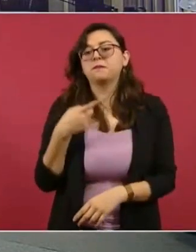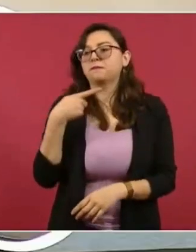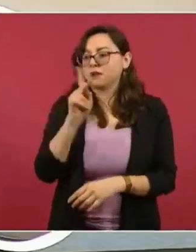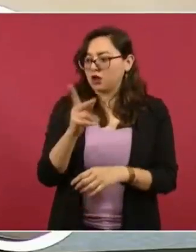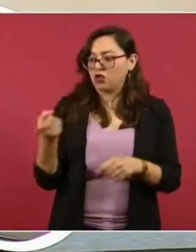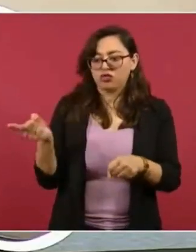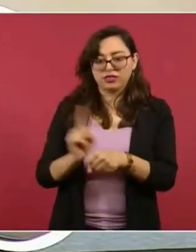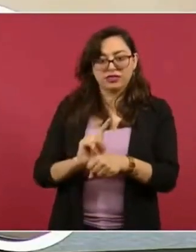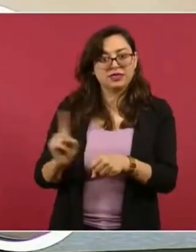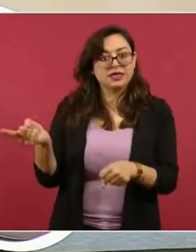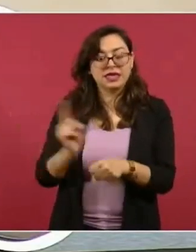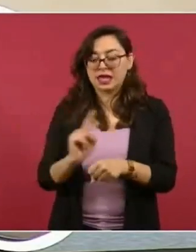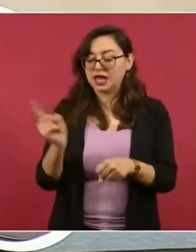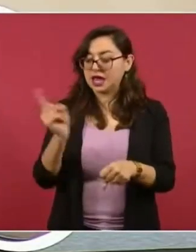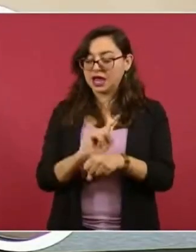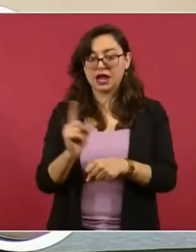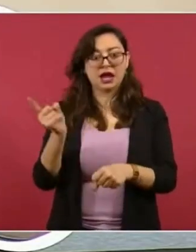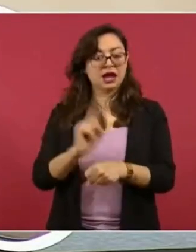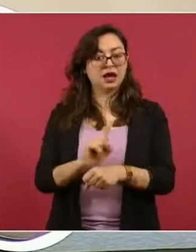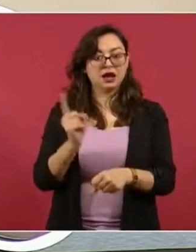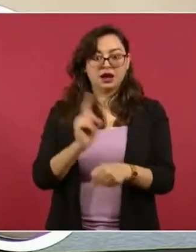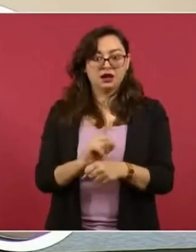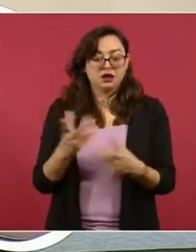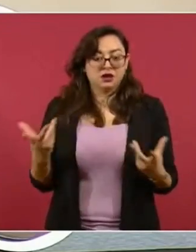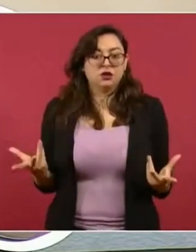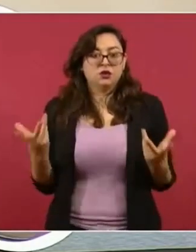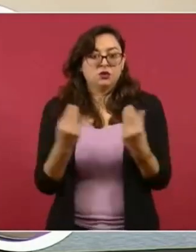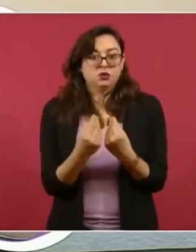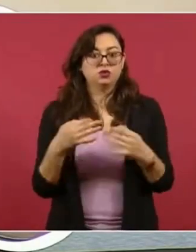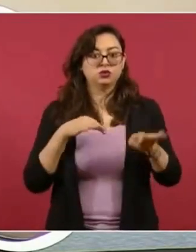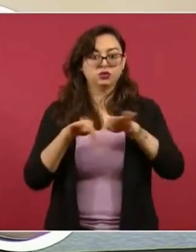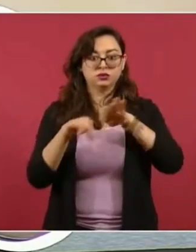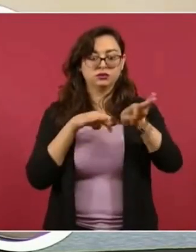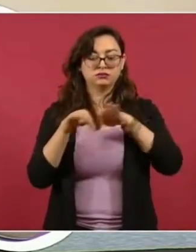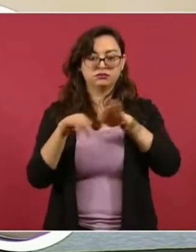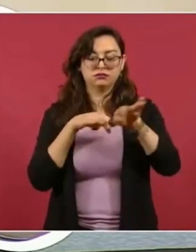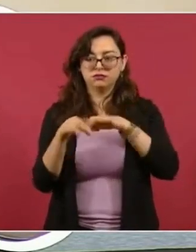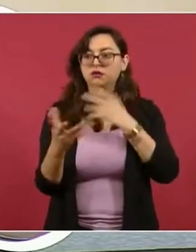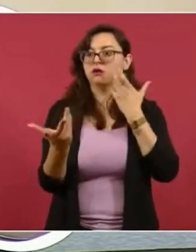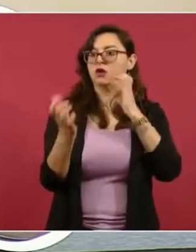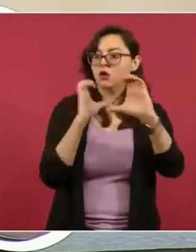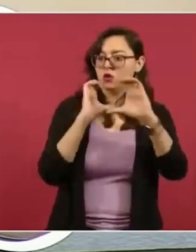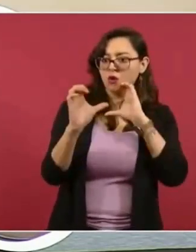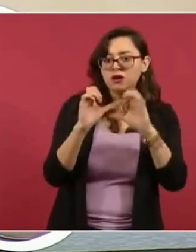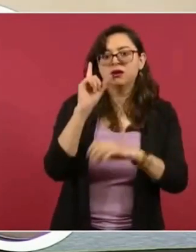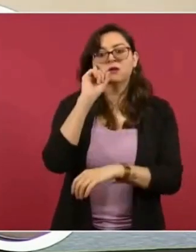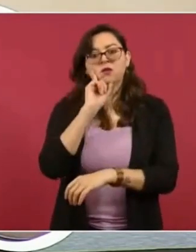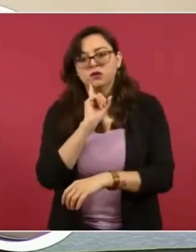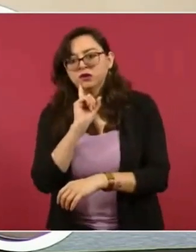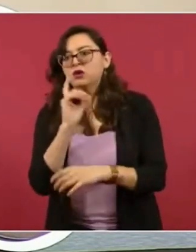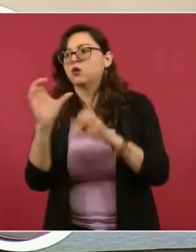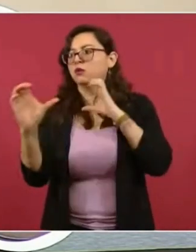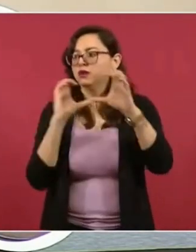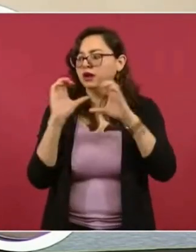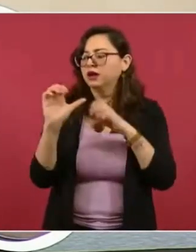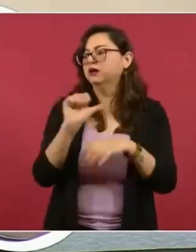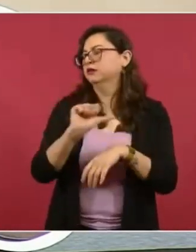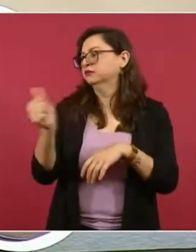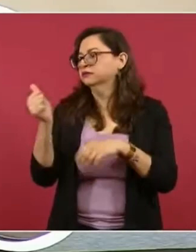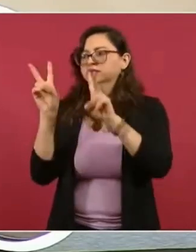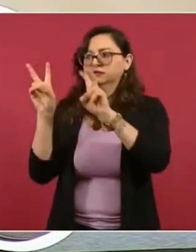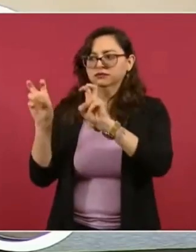todos los días estamos en permanente comunicación con ellos y no es por caso de mujeres es por otros casos pero